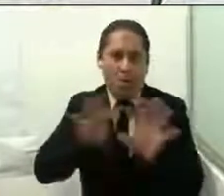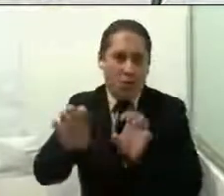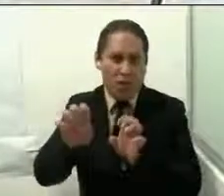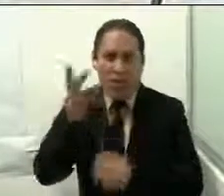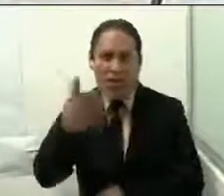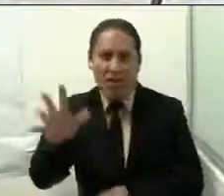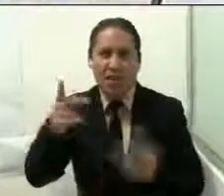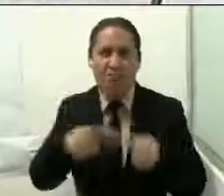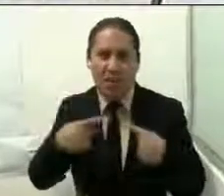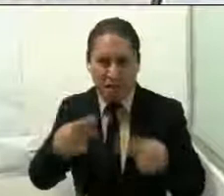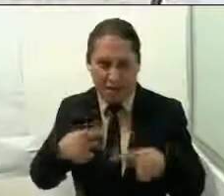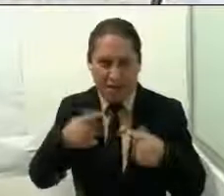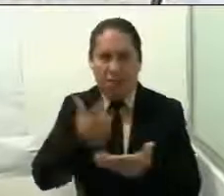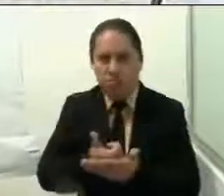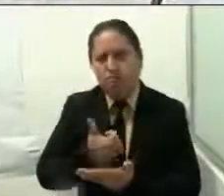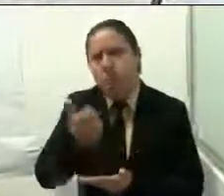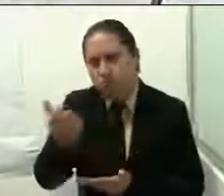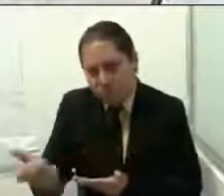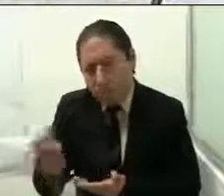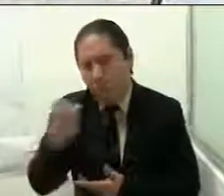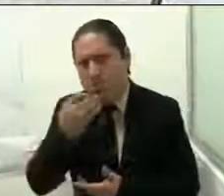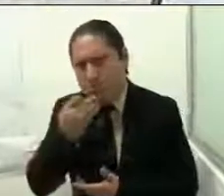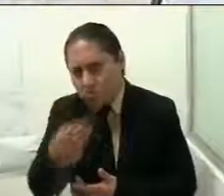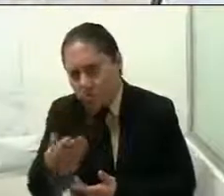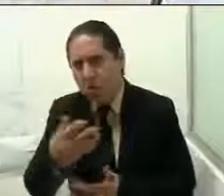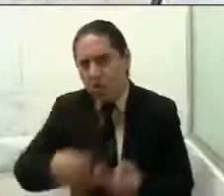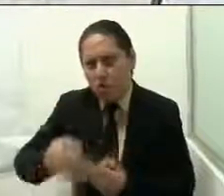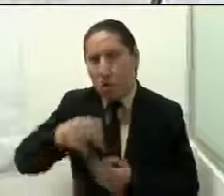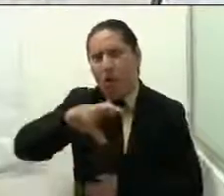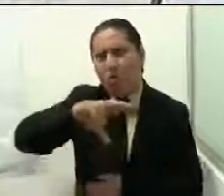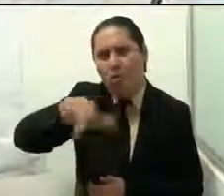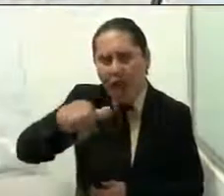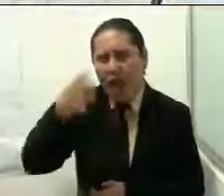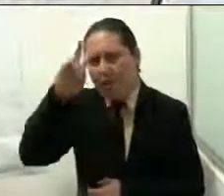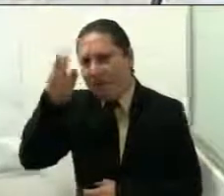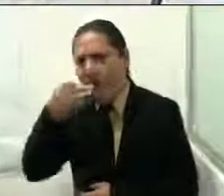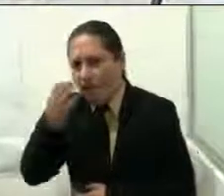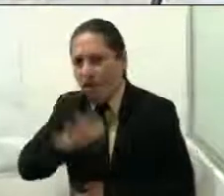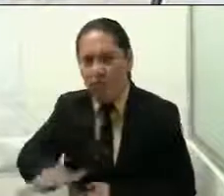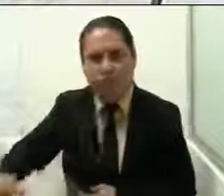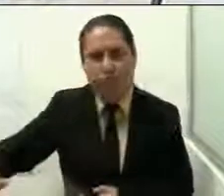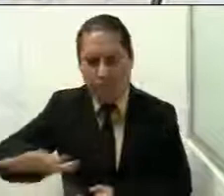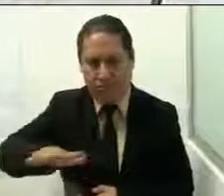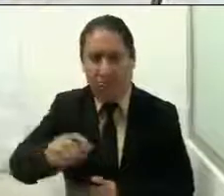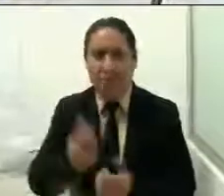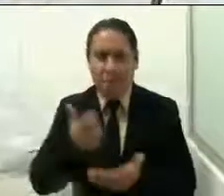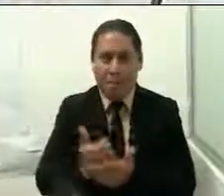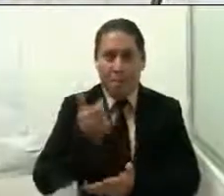productores de la frailesca y meseta comiteca con una inversión de